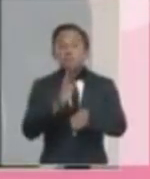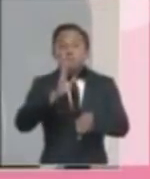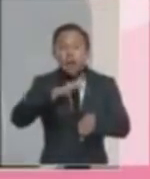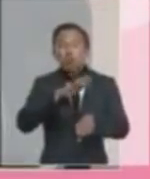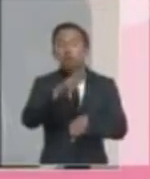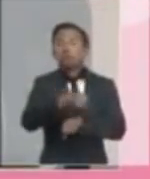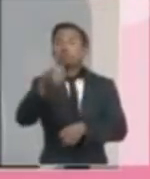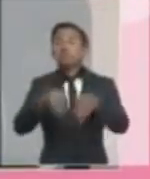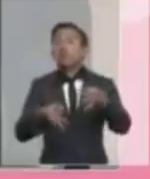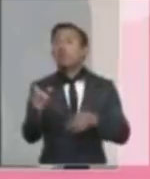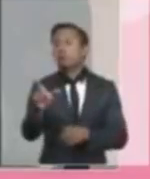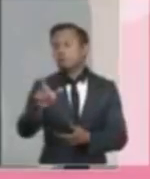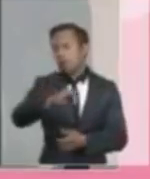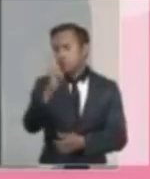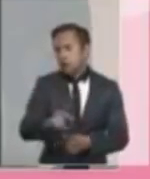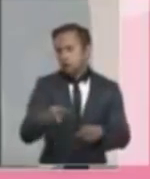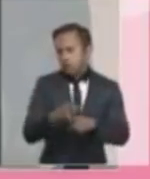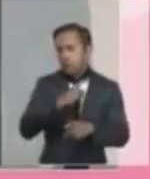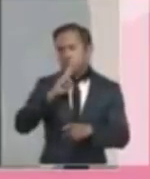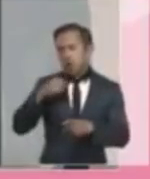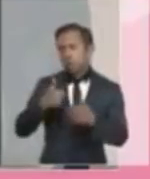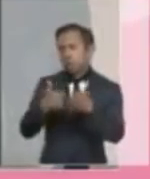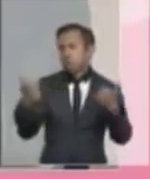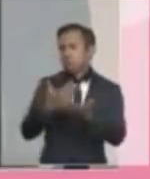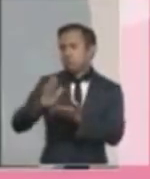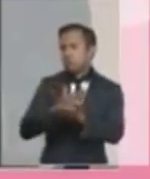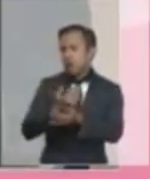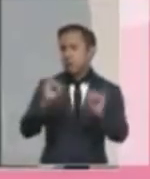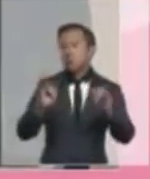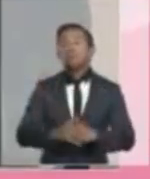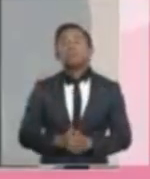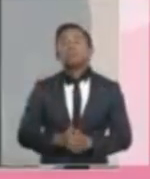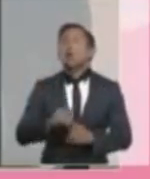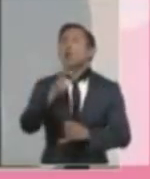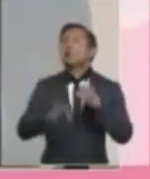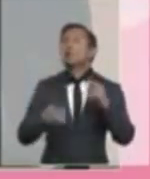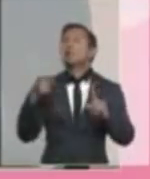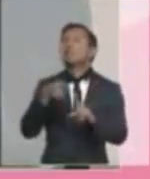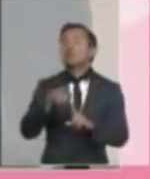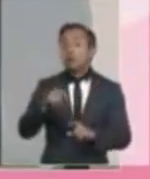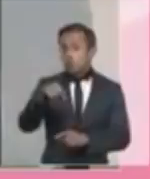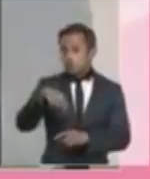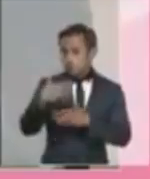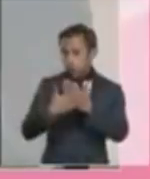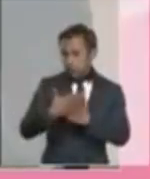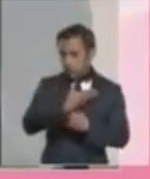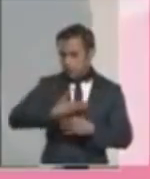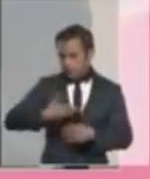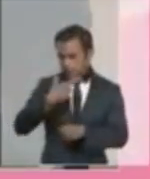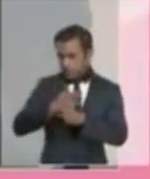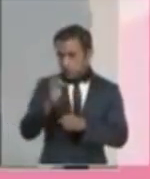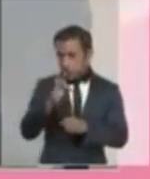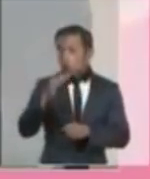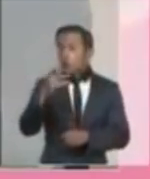último, en esta condición de inseguridad en el país, ¿usted como padre de familia permitiría que sus hijos estuvieran